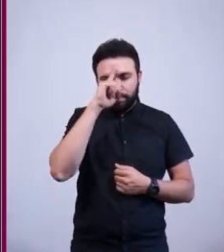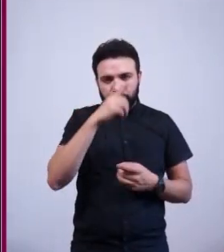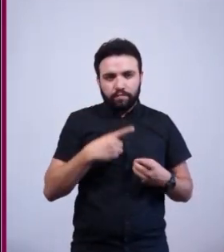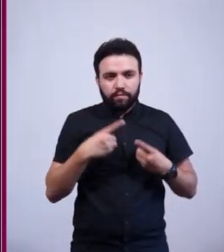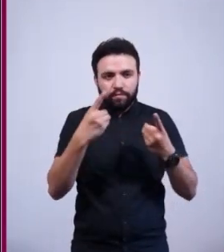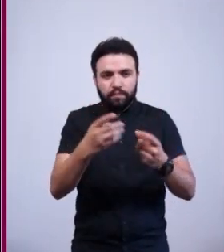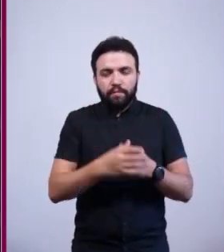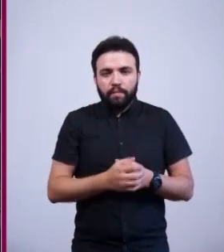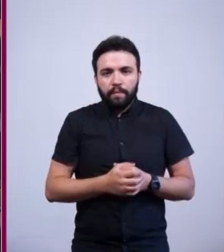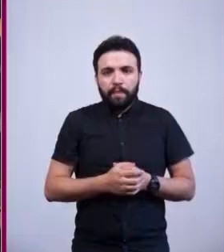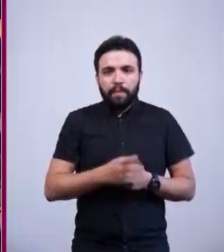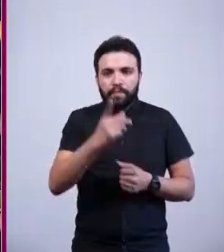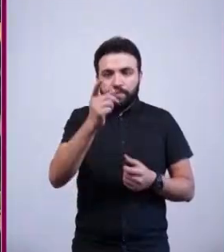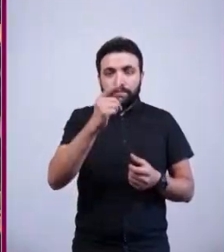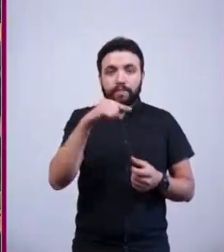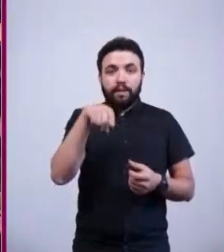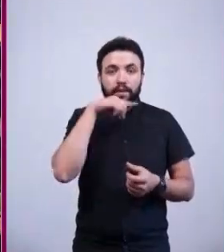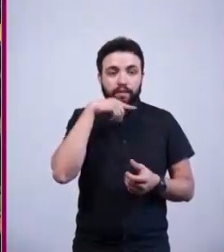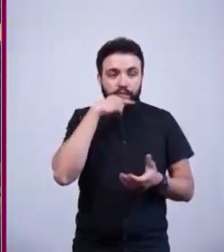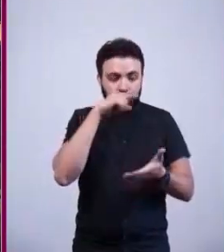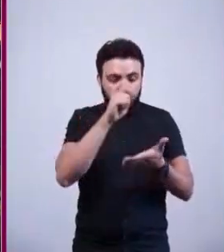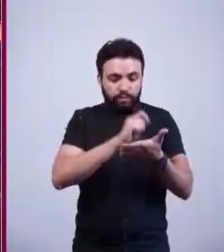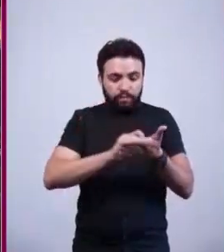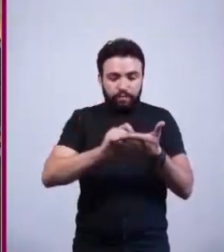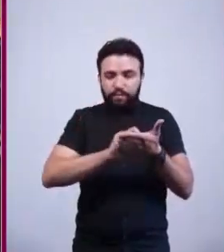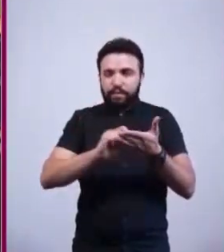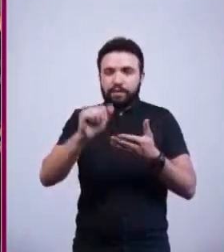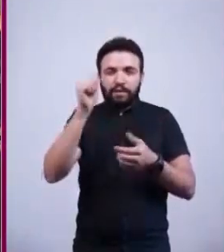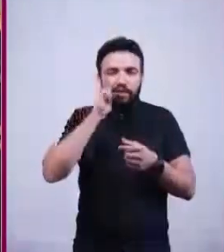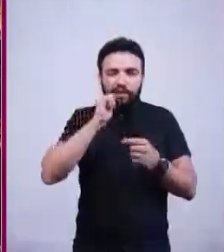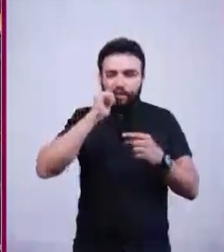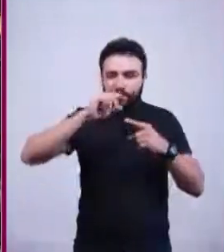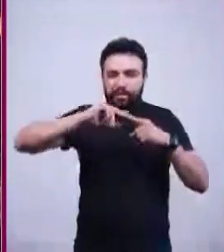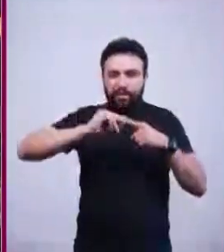Consejos. Que la punta de tu lápiz esté bien afilada